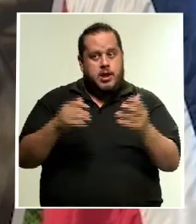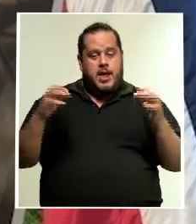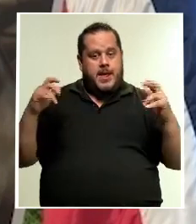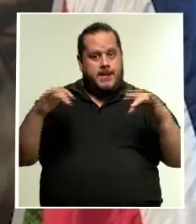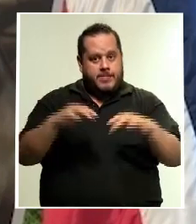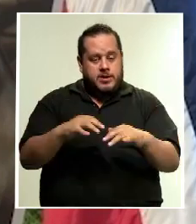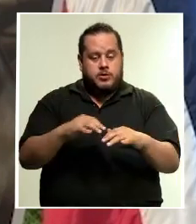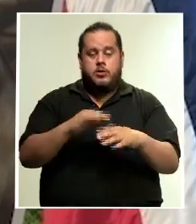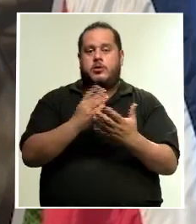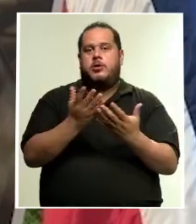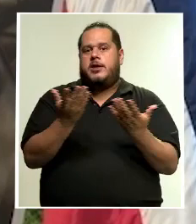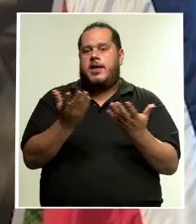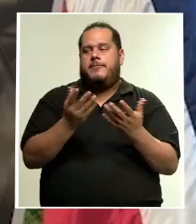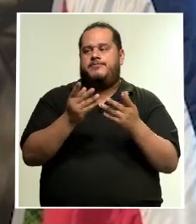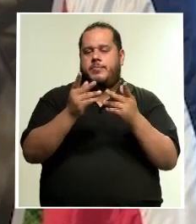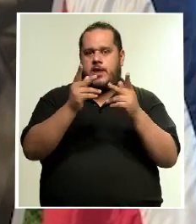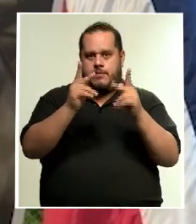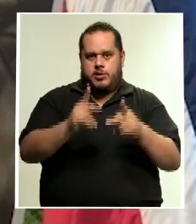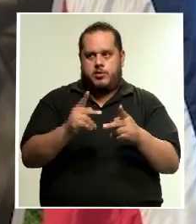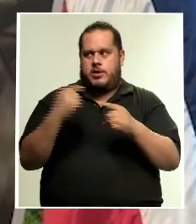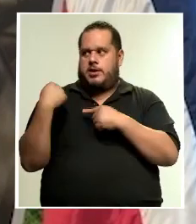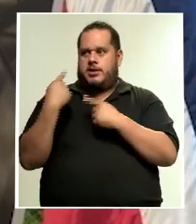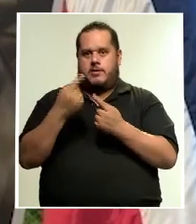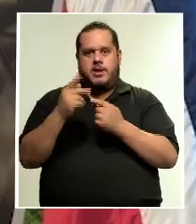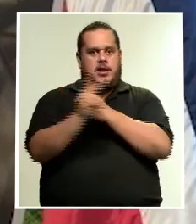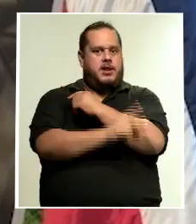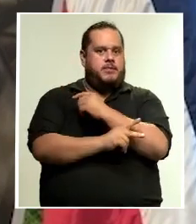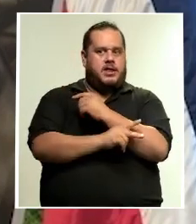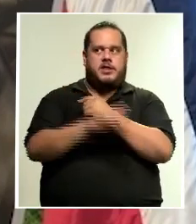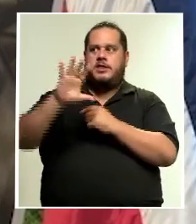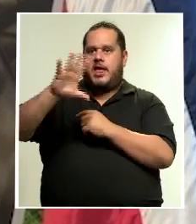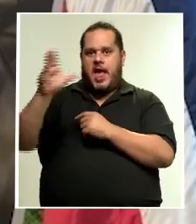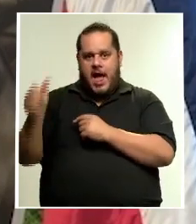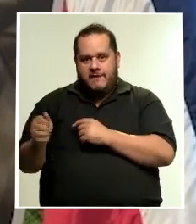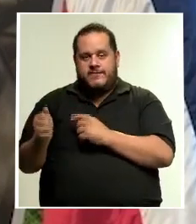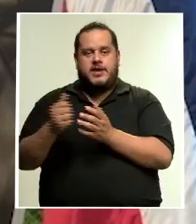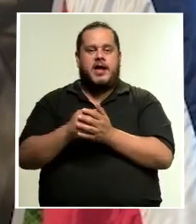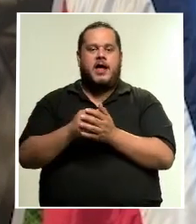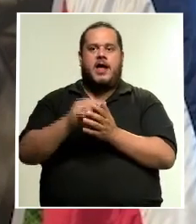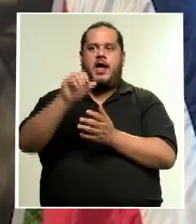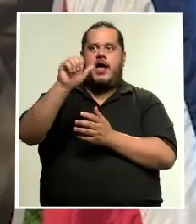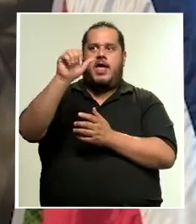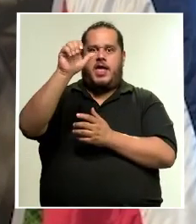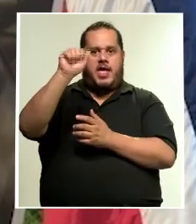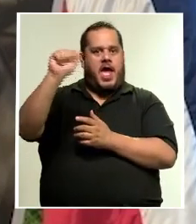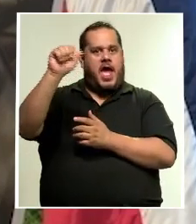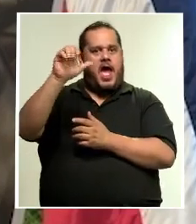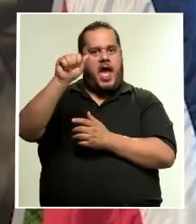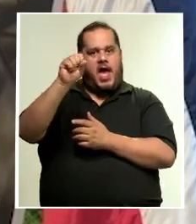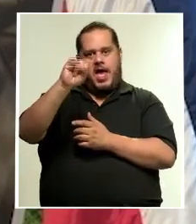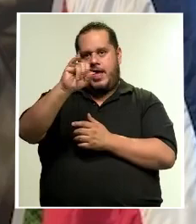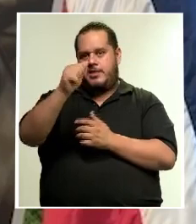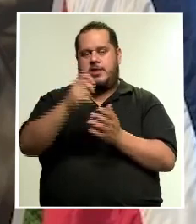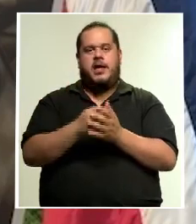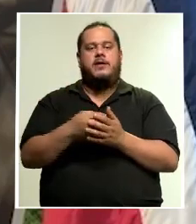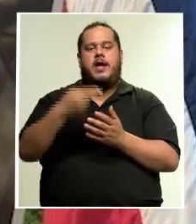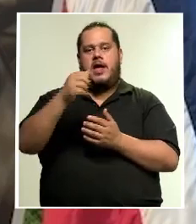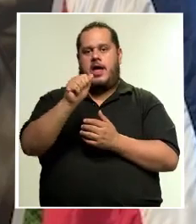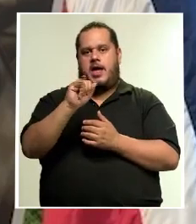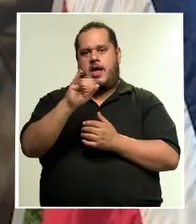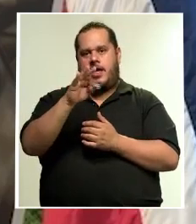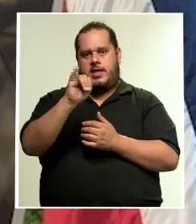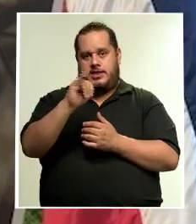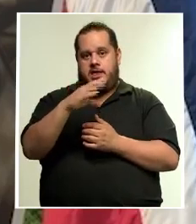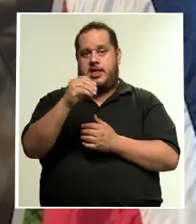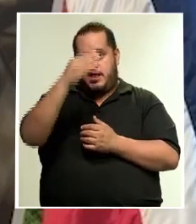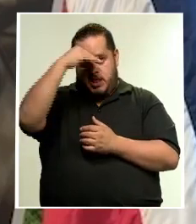región de personas provenientes de países de África, Asia, lo que se llama extrarregionales, también de haitianos y cubanos.